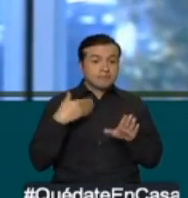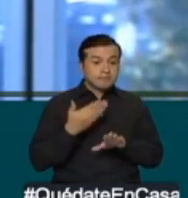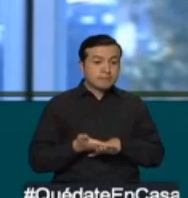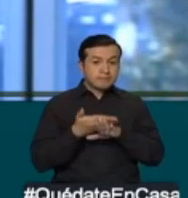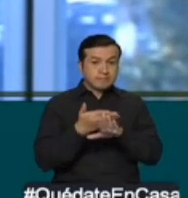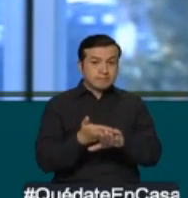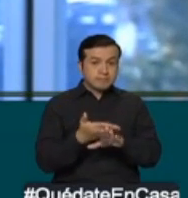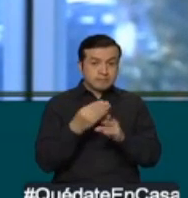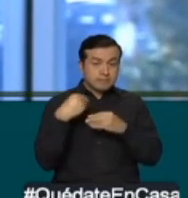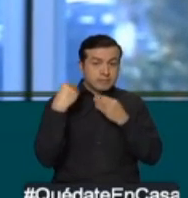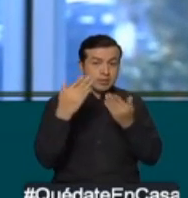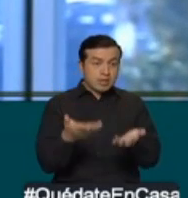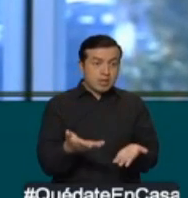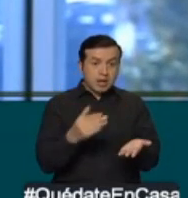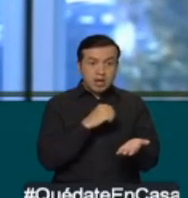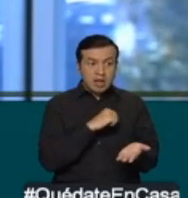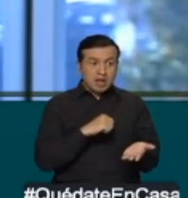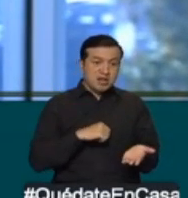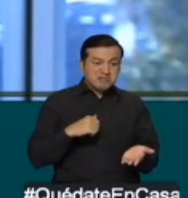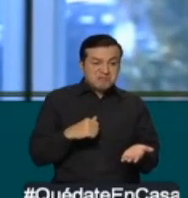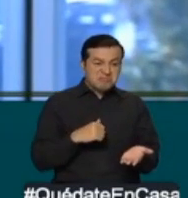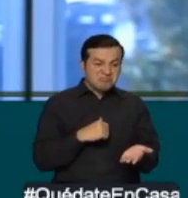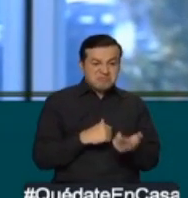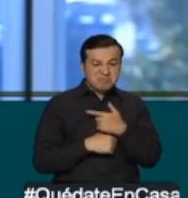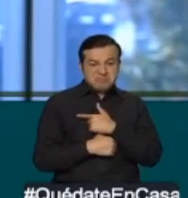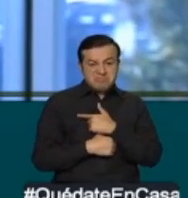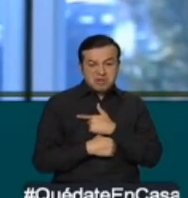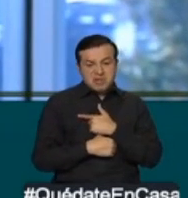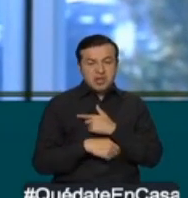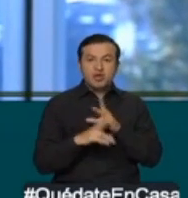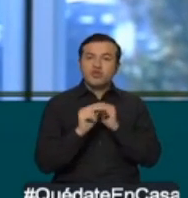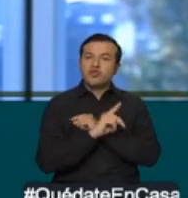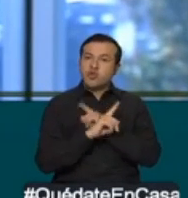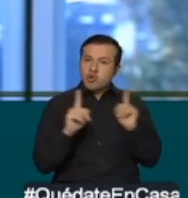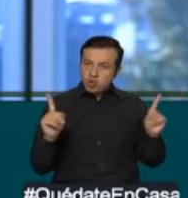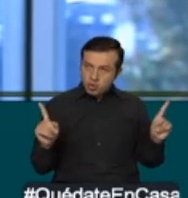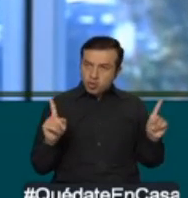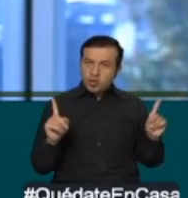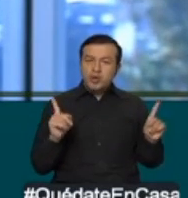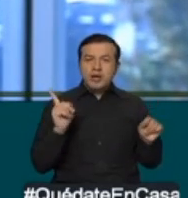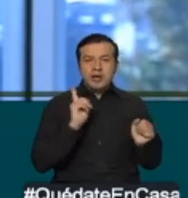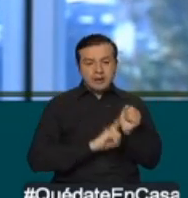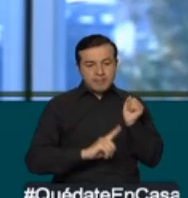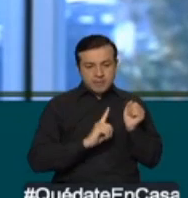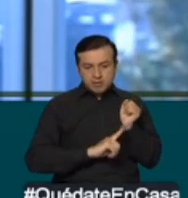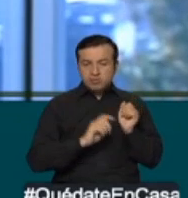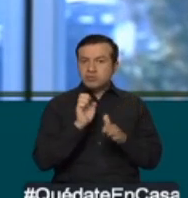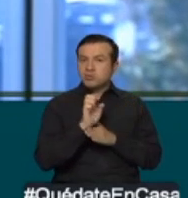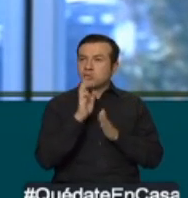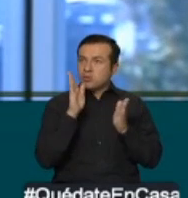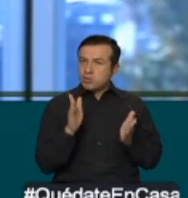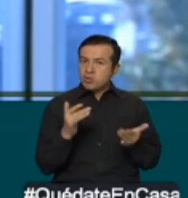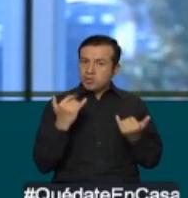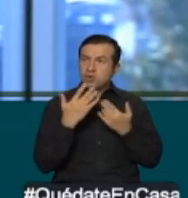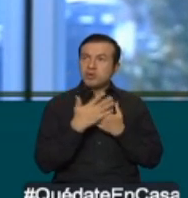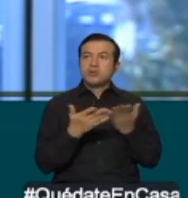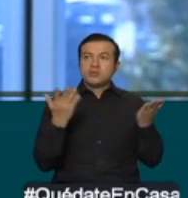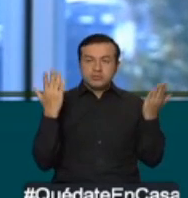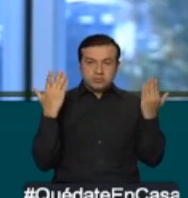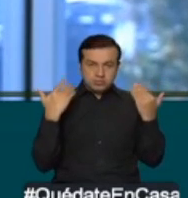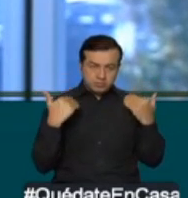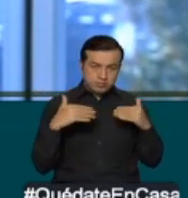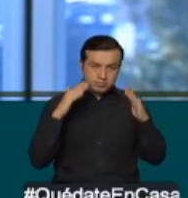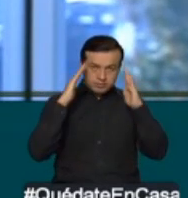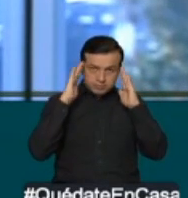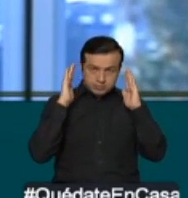en este momento en una actitud de negar esa posibilidad son nuestros hermanos ecuatorianos que hoy requieren de